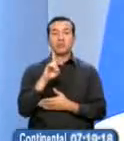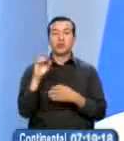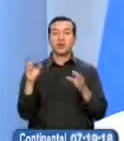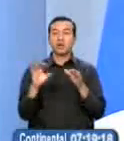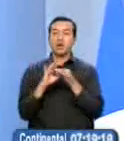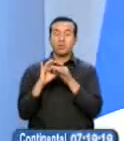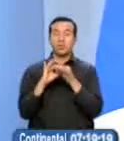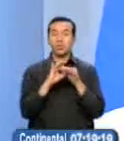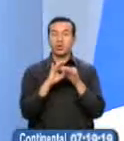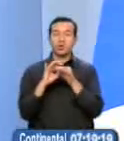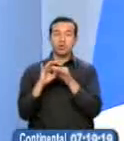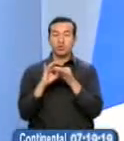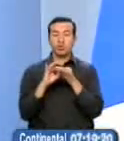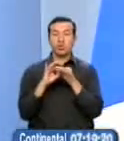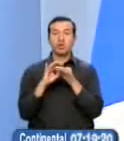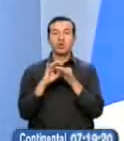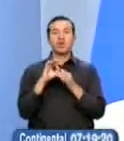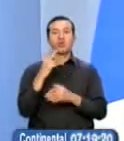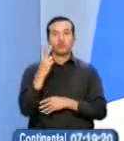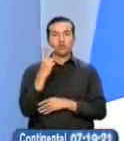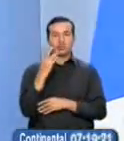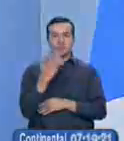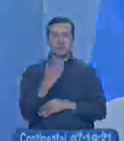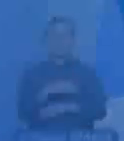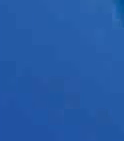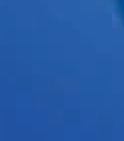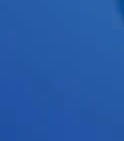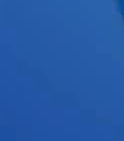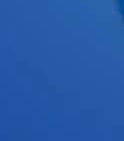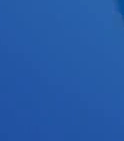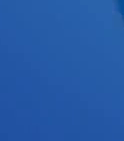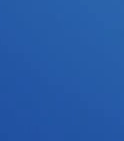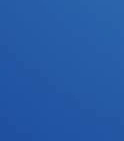Acuerdo por el Cambio con la Izquierda Democrática.